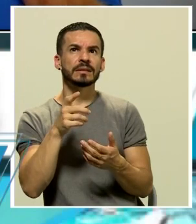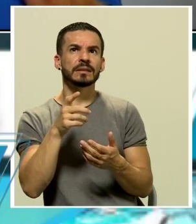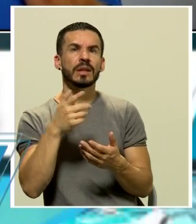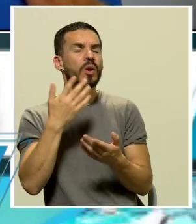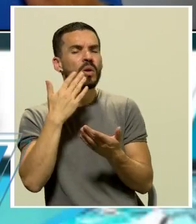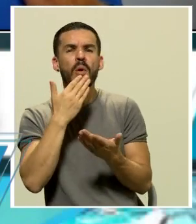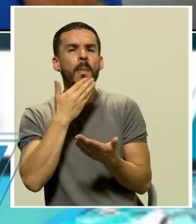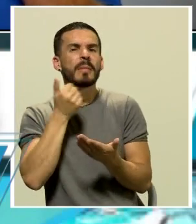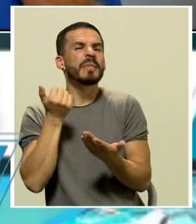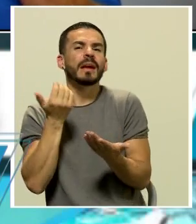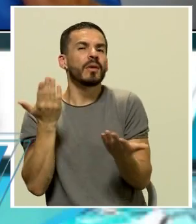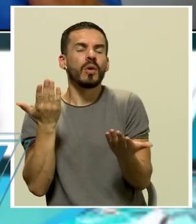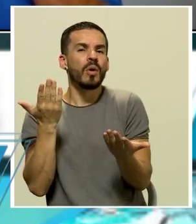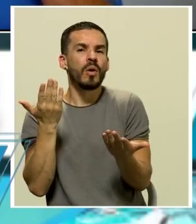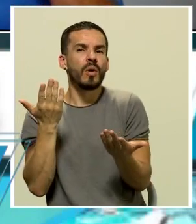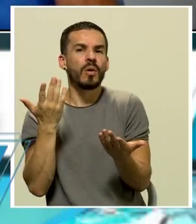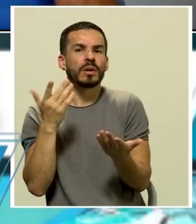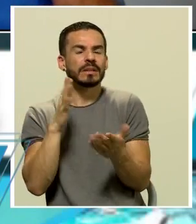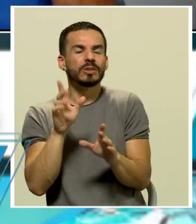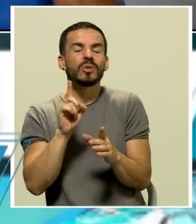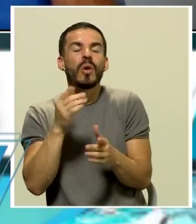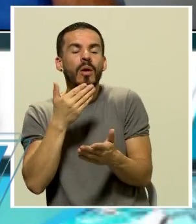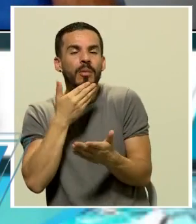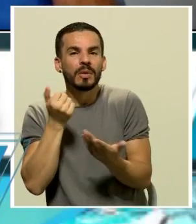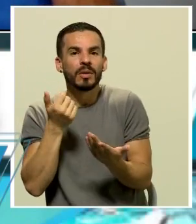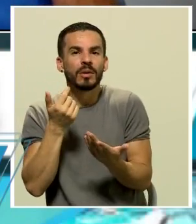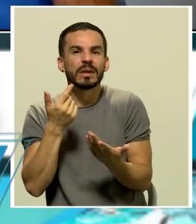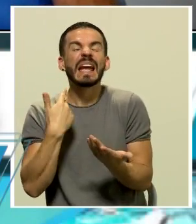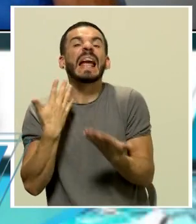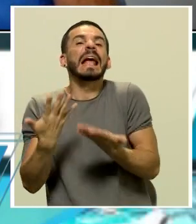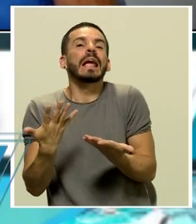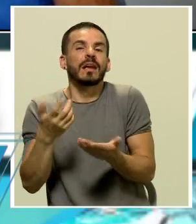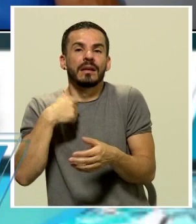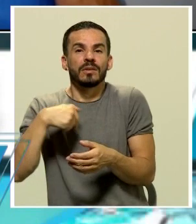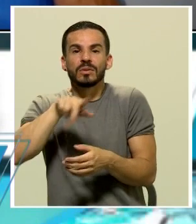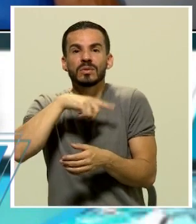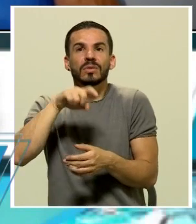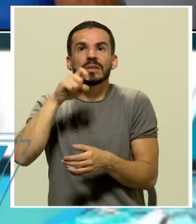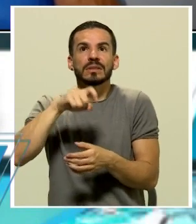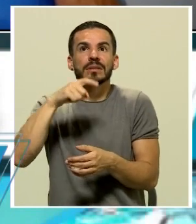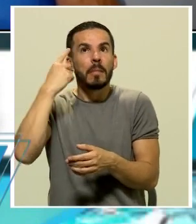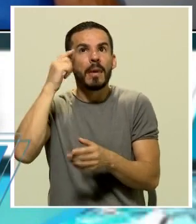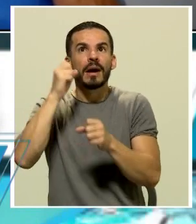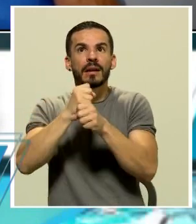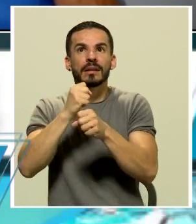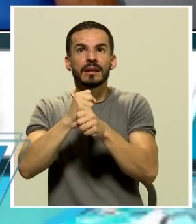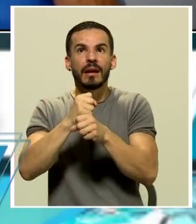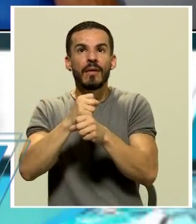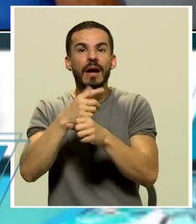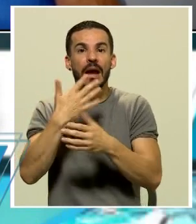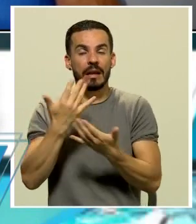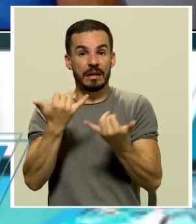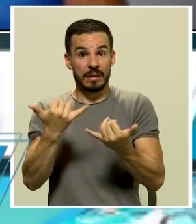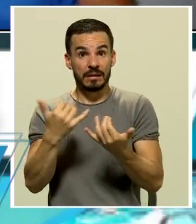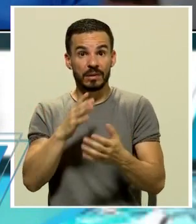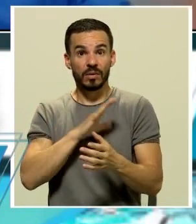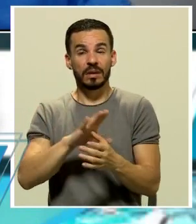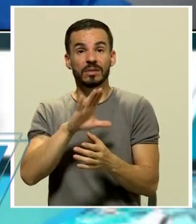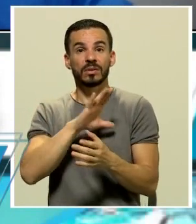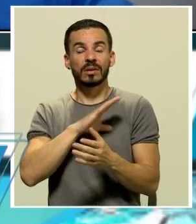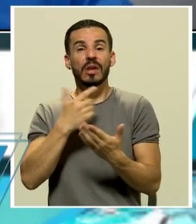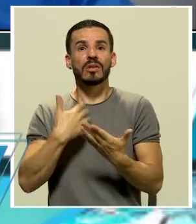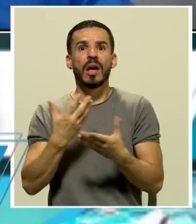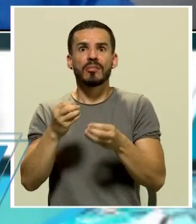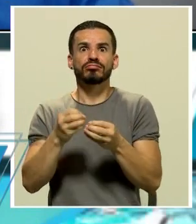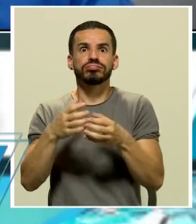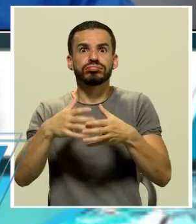lo ideal ya no es lo ideal, sino lo que necesitamos para trabajar en las actuales condiciones donde hay